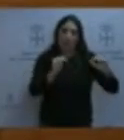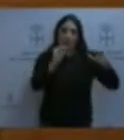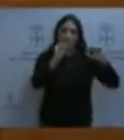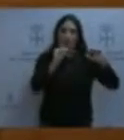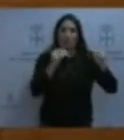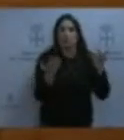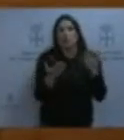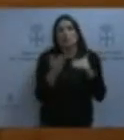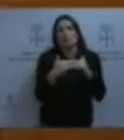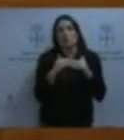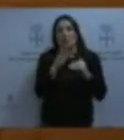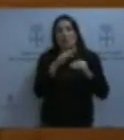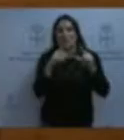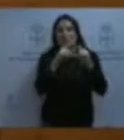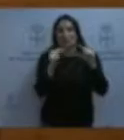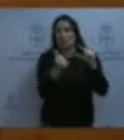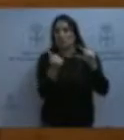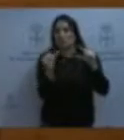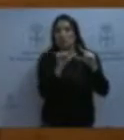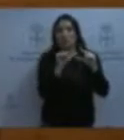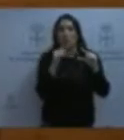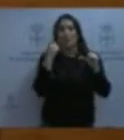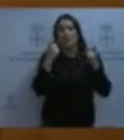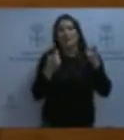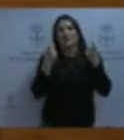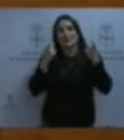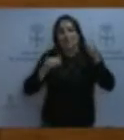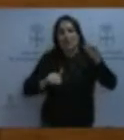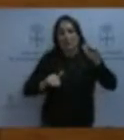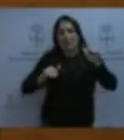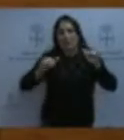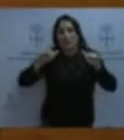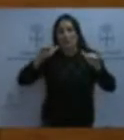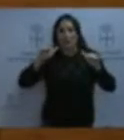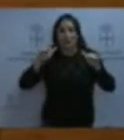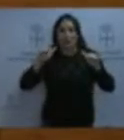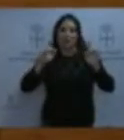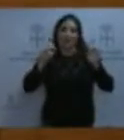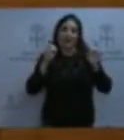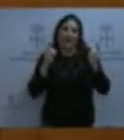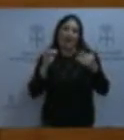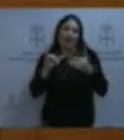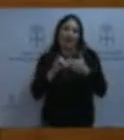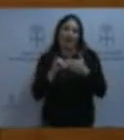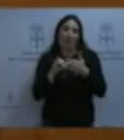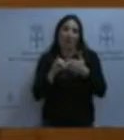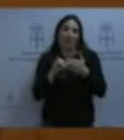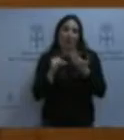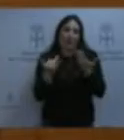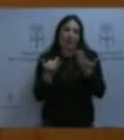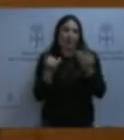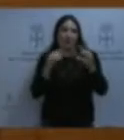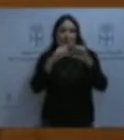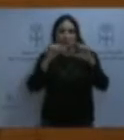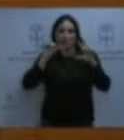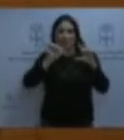menos en las salas nivelarse un poco más cercano a lo que es la comarca central, y la comarca